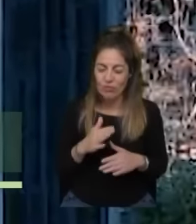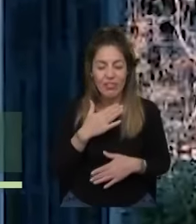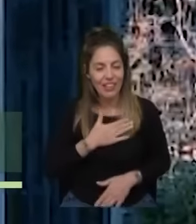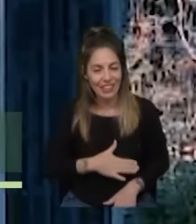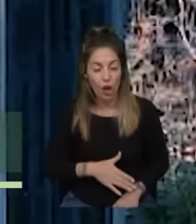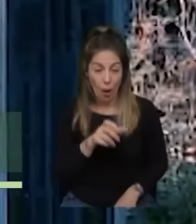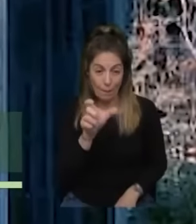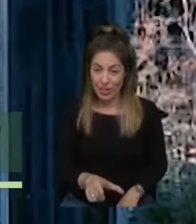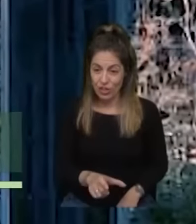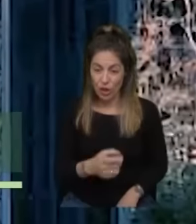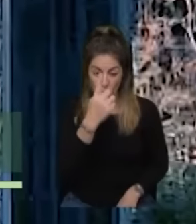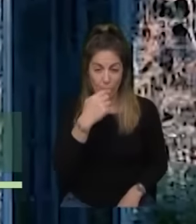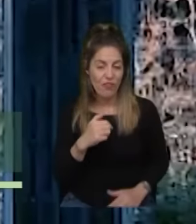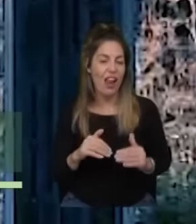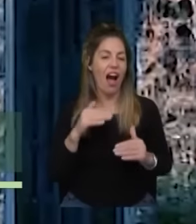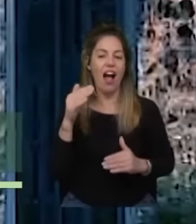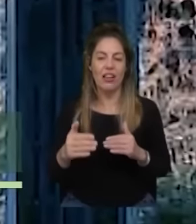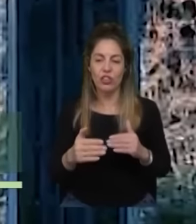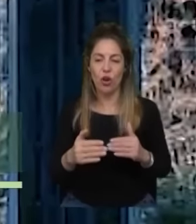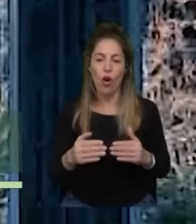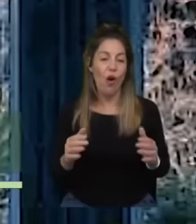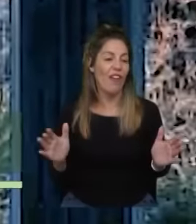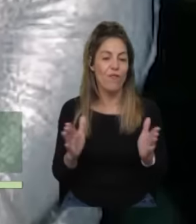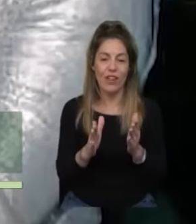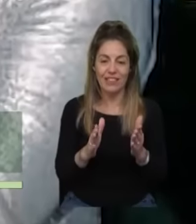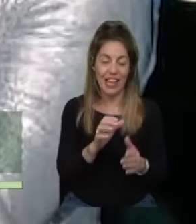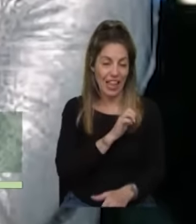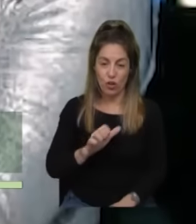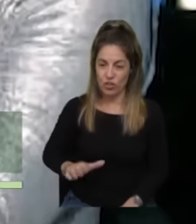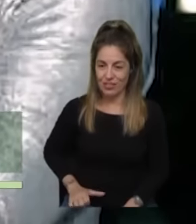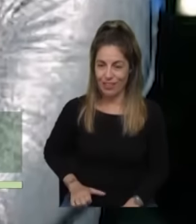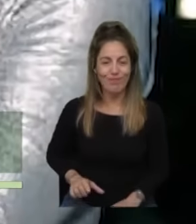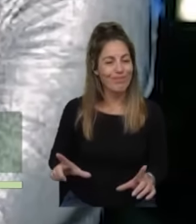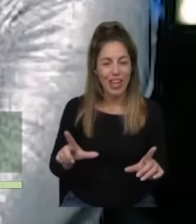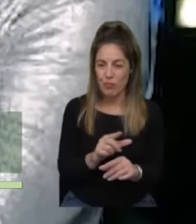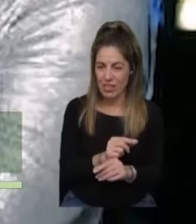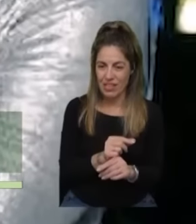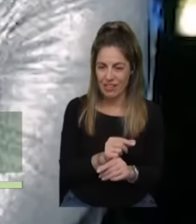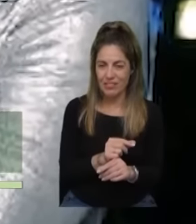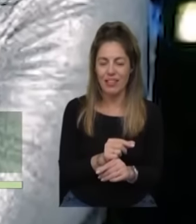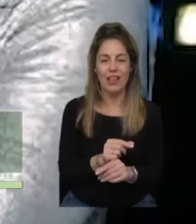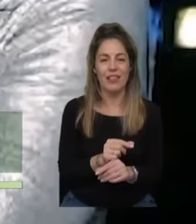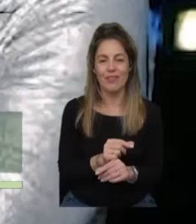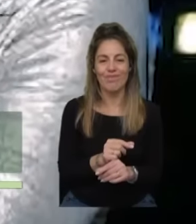Personas que se mantienen con un perfil alto o que confrontan a los estados terminan de una u otra manera siendo